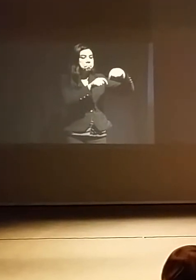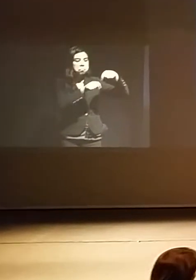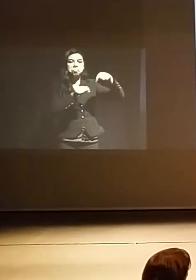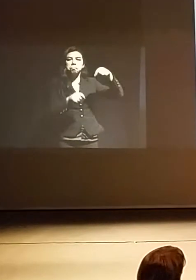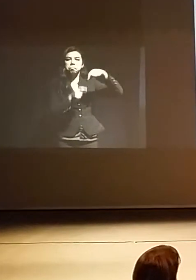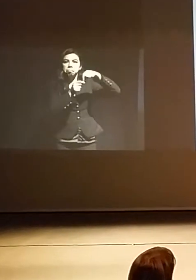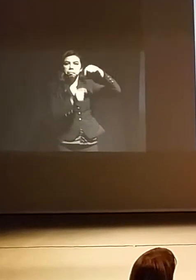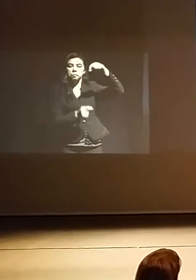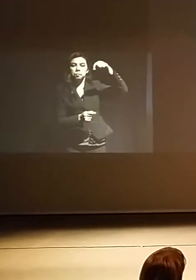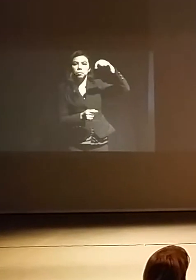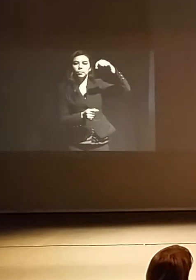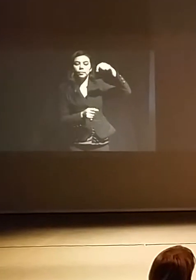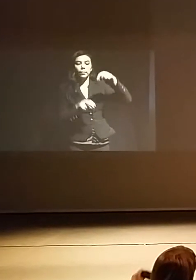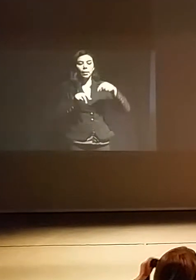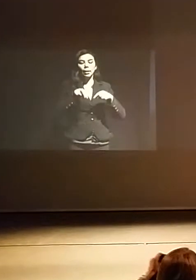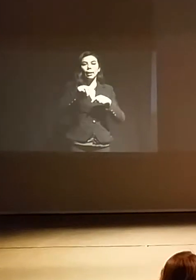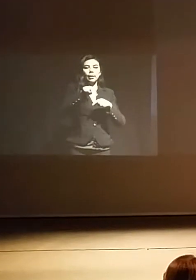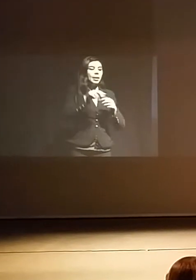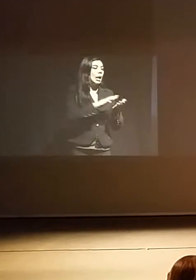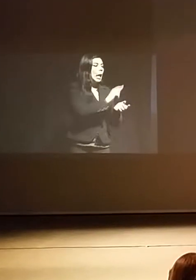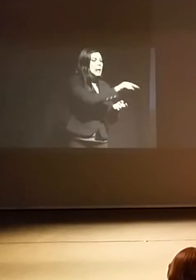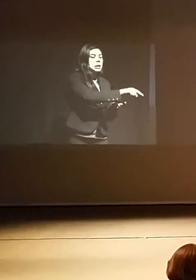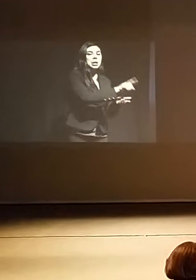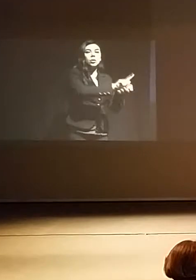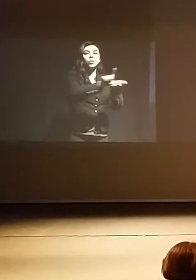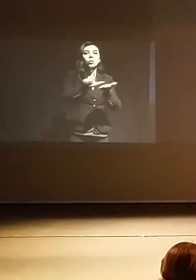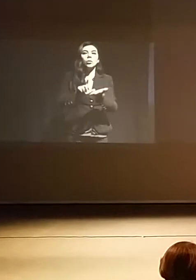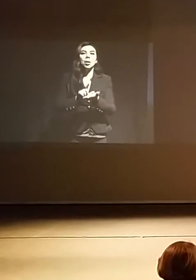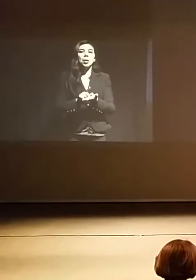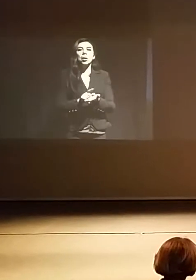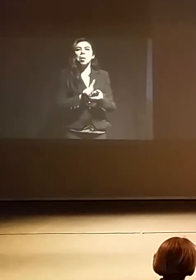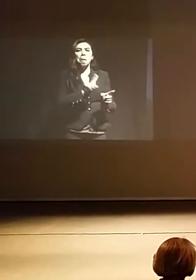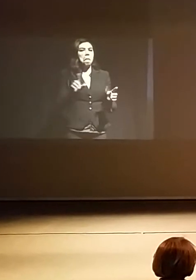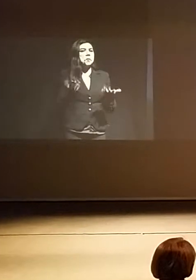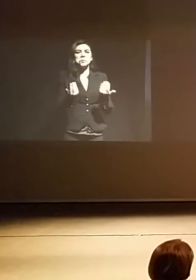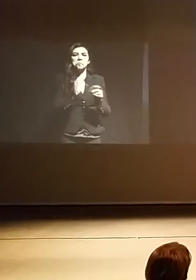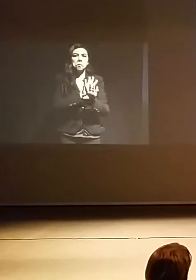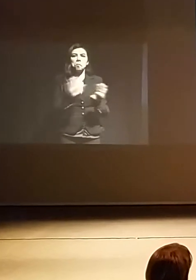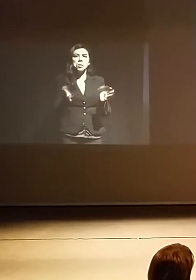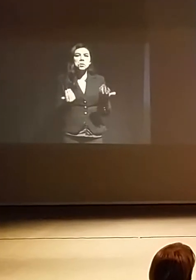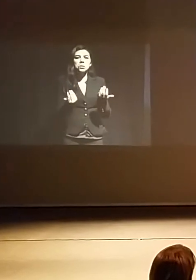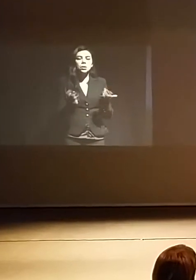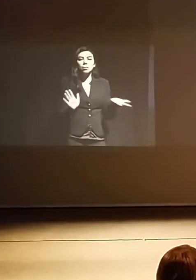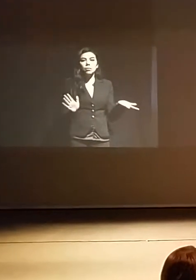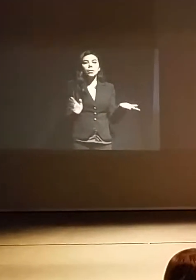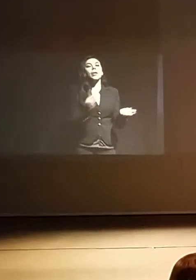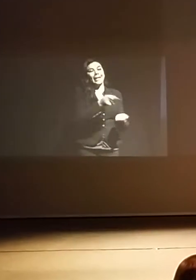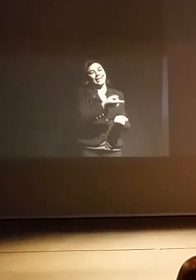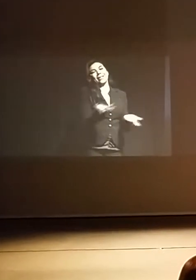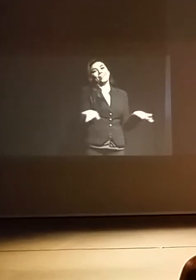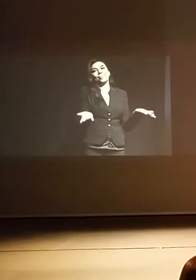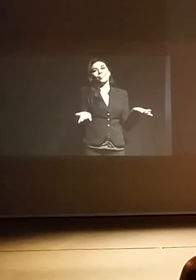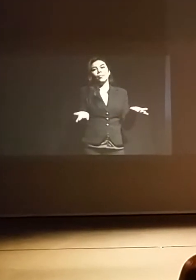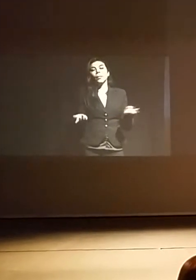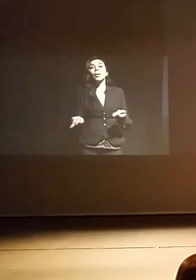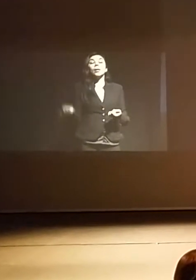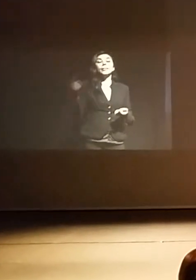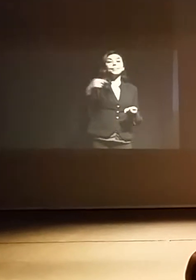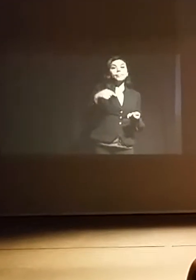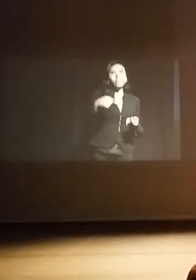20, escaleras por todos lados, y a veces no eran necesarias, pero están. Entonces,